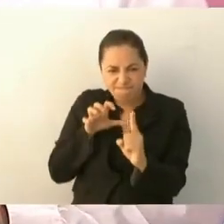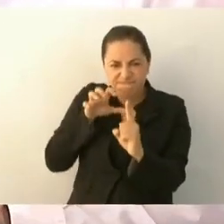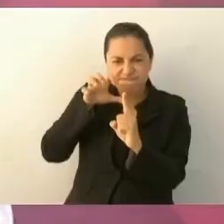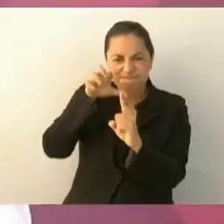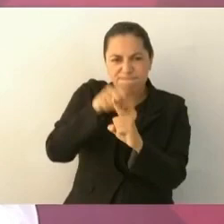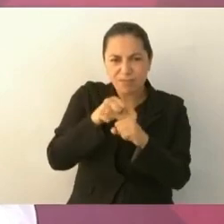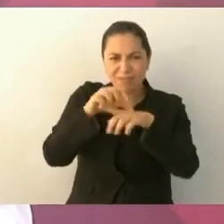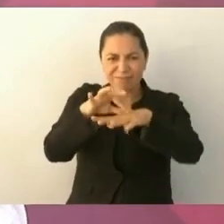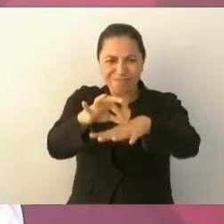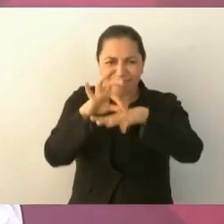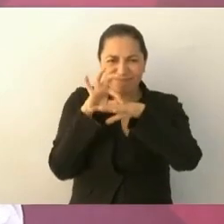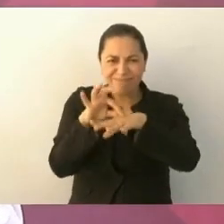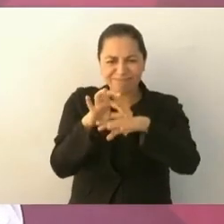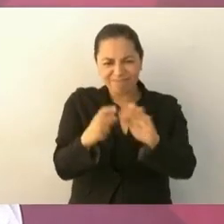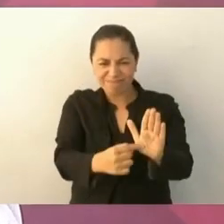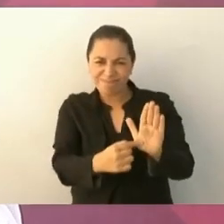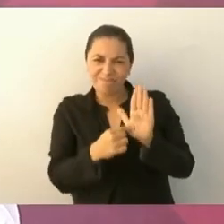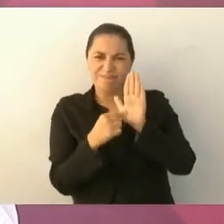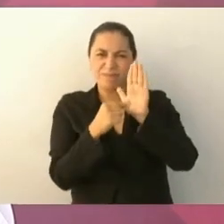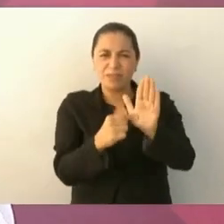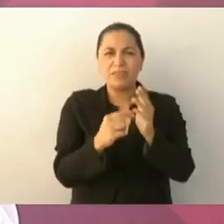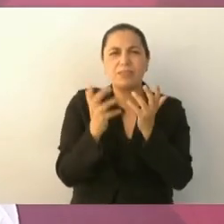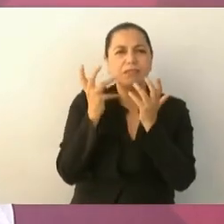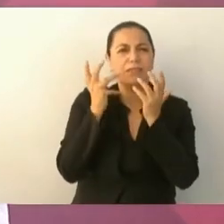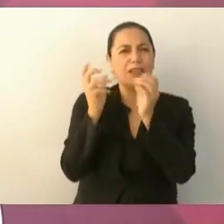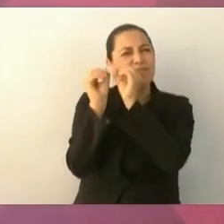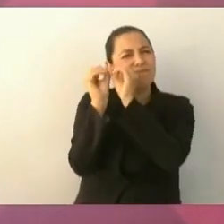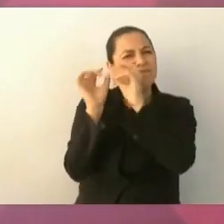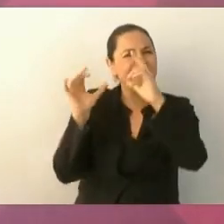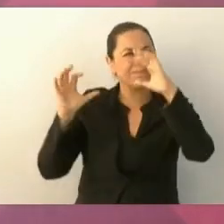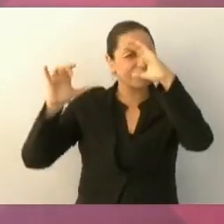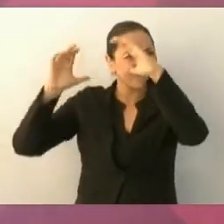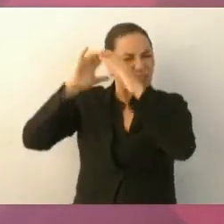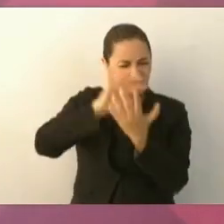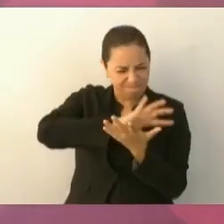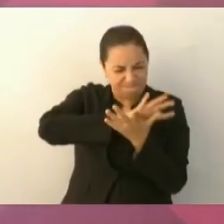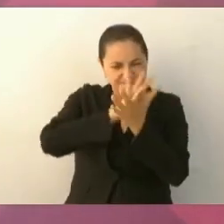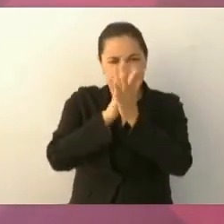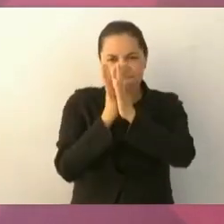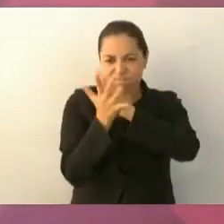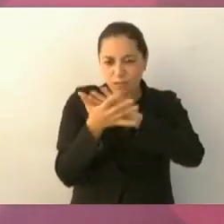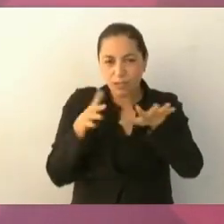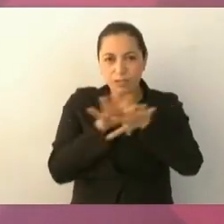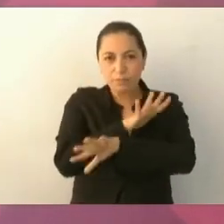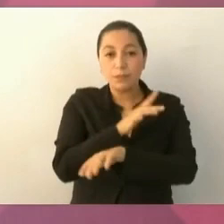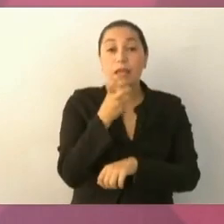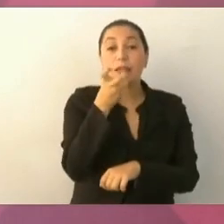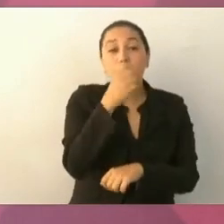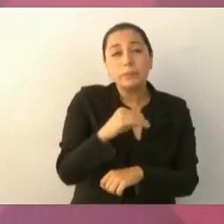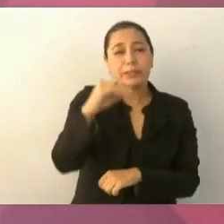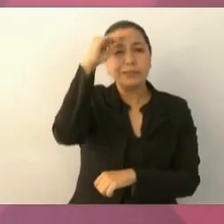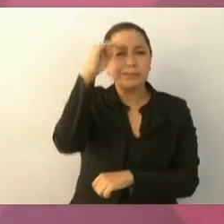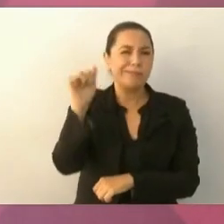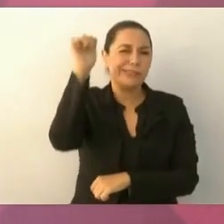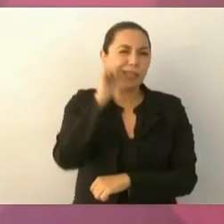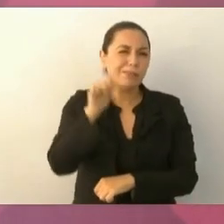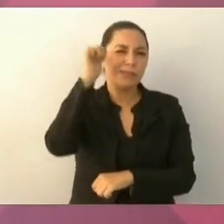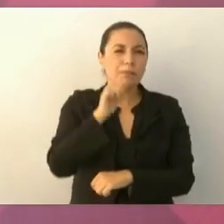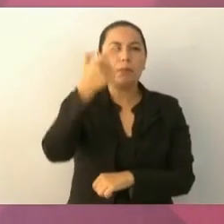ideales de transformación, pensando siempre, en todo momento, en el pueblo.